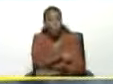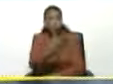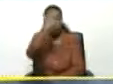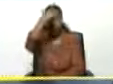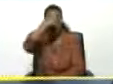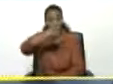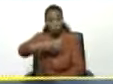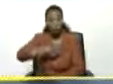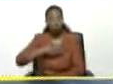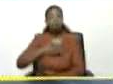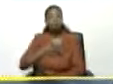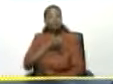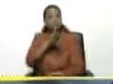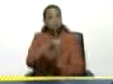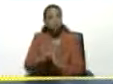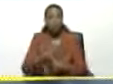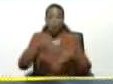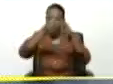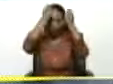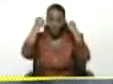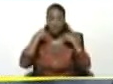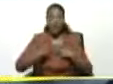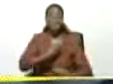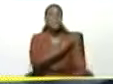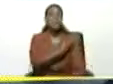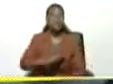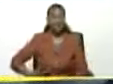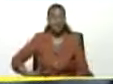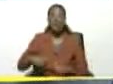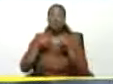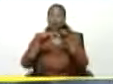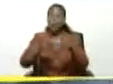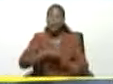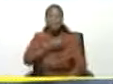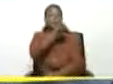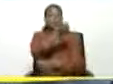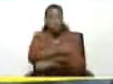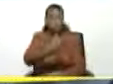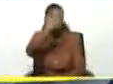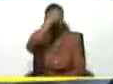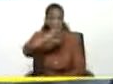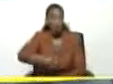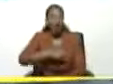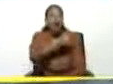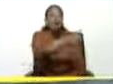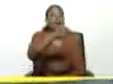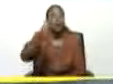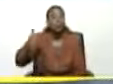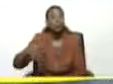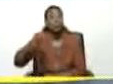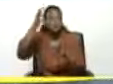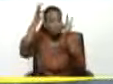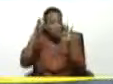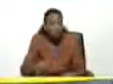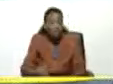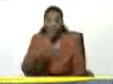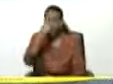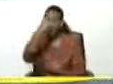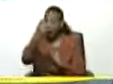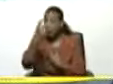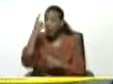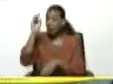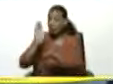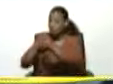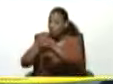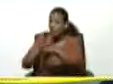graduando Yo estaré aquí como presidente de la república entregándole el título a cada uno de ustedes como